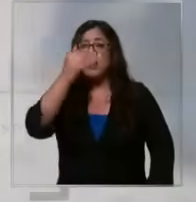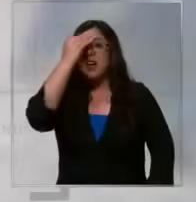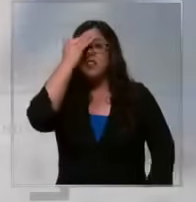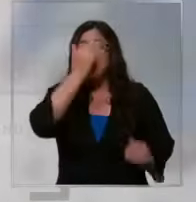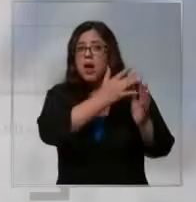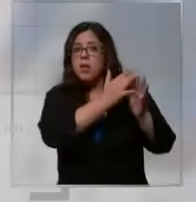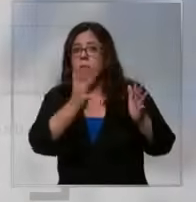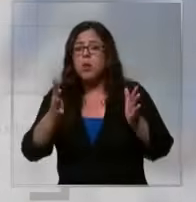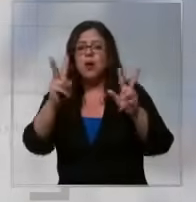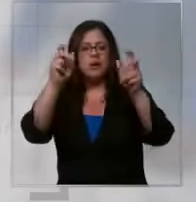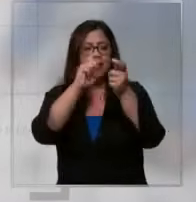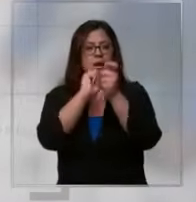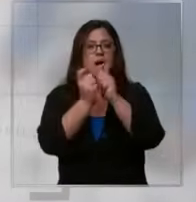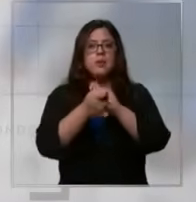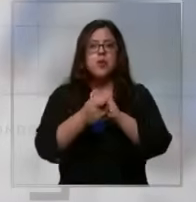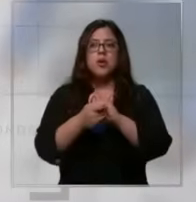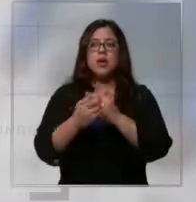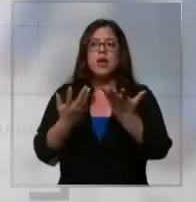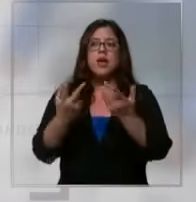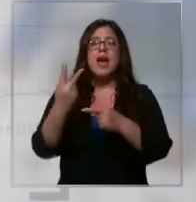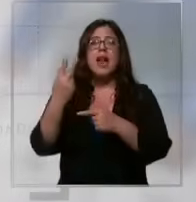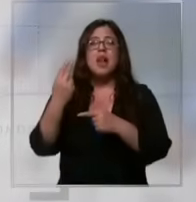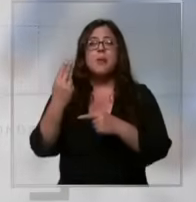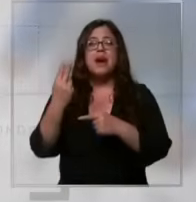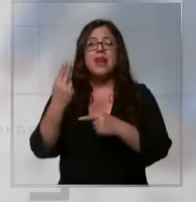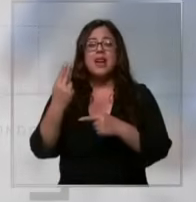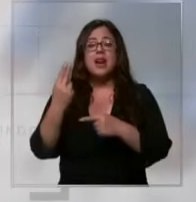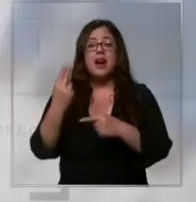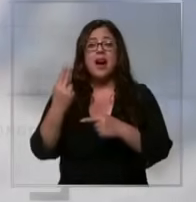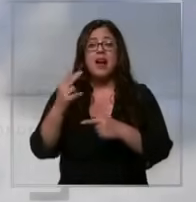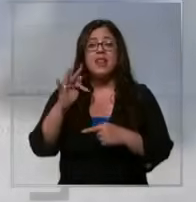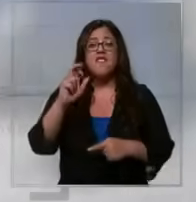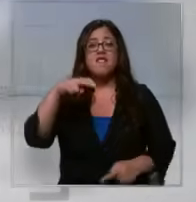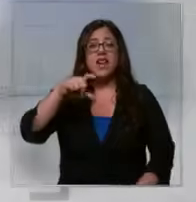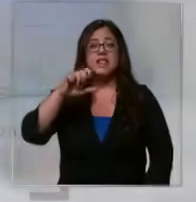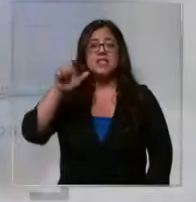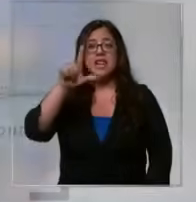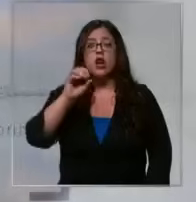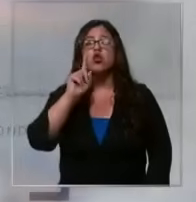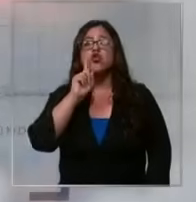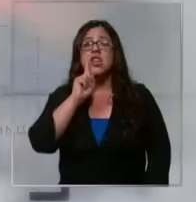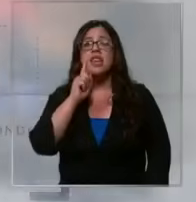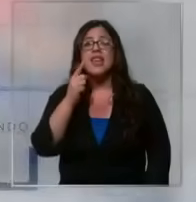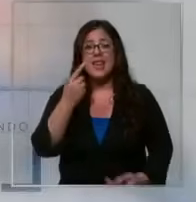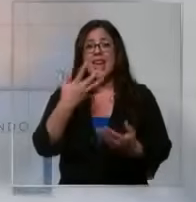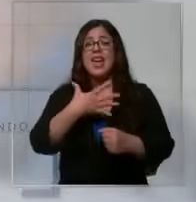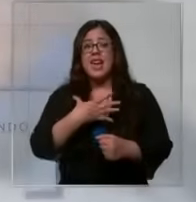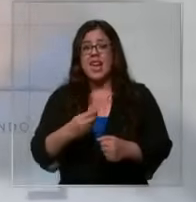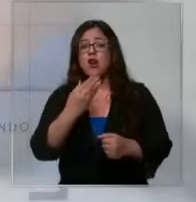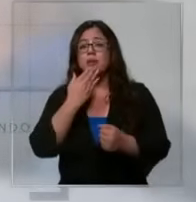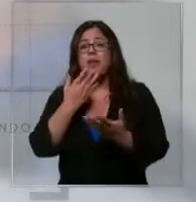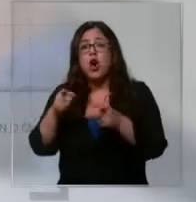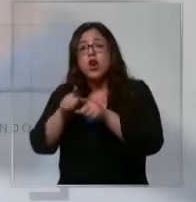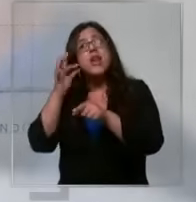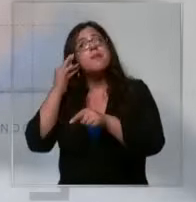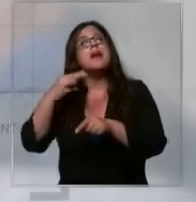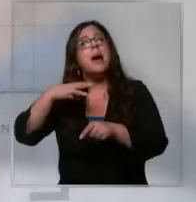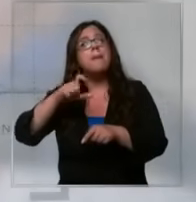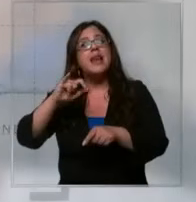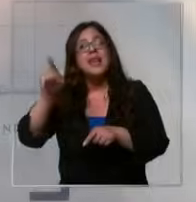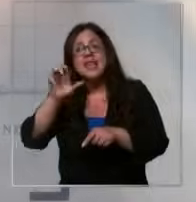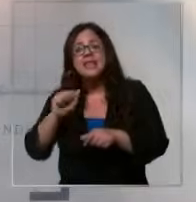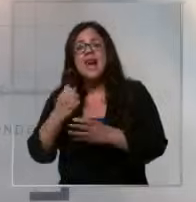y las cosas cambiaron. La pareja de Francesco tiene un hijo de la misma edad de Dylan y junto a su otra hermana Melissa han ayudado para